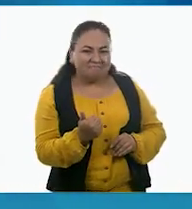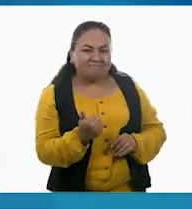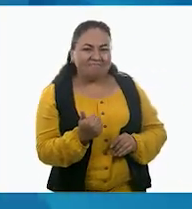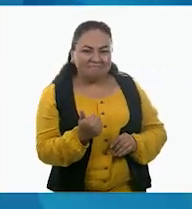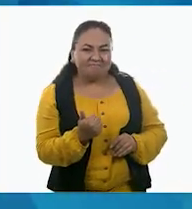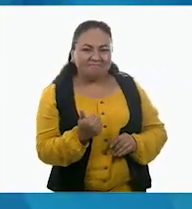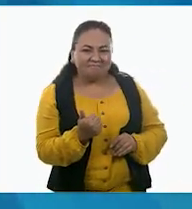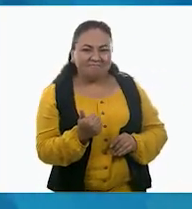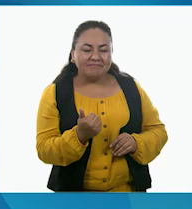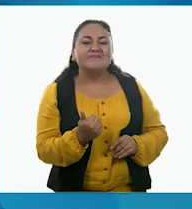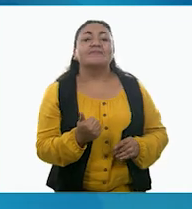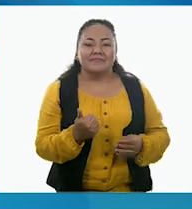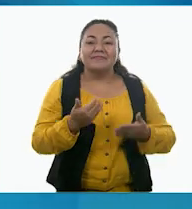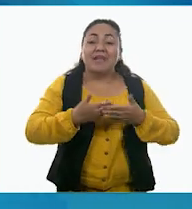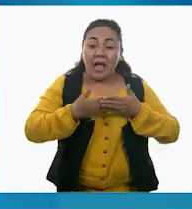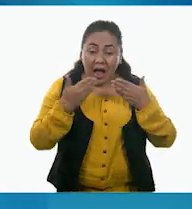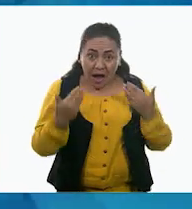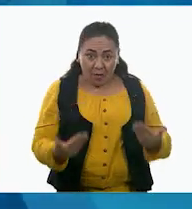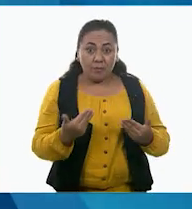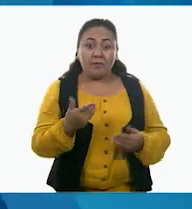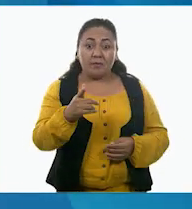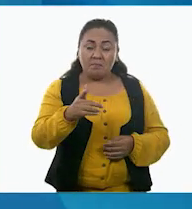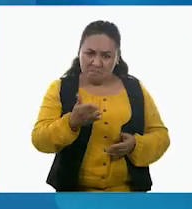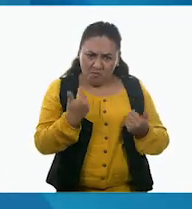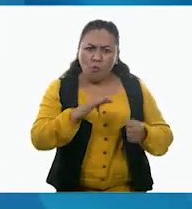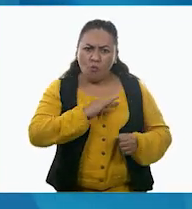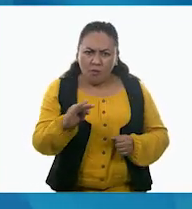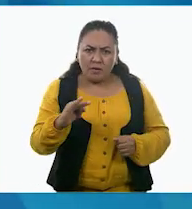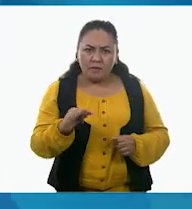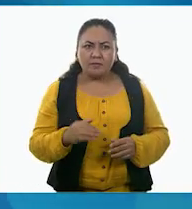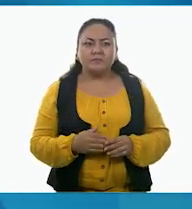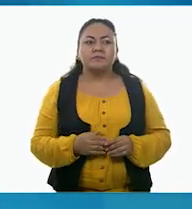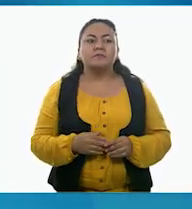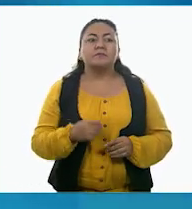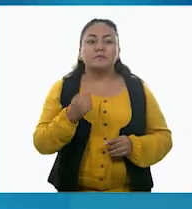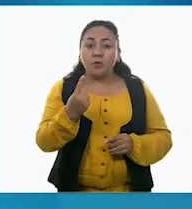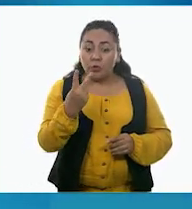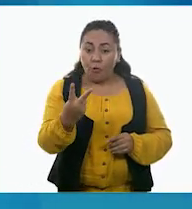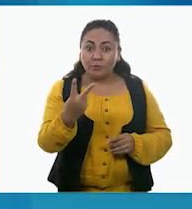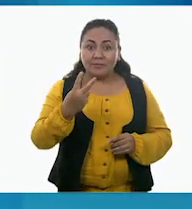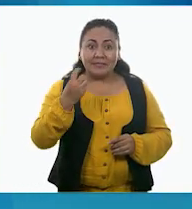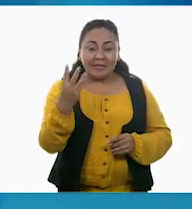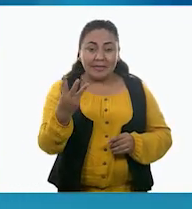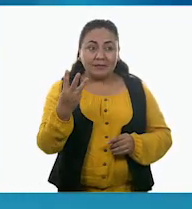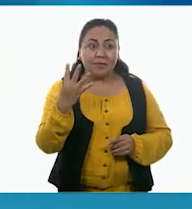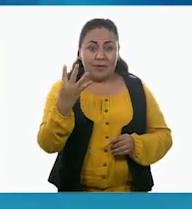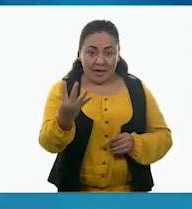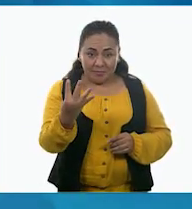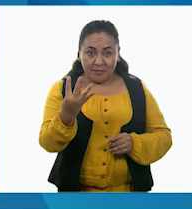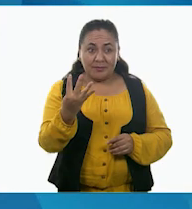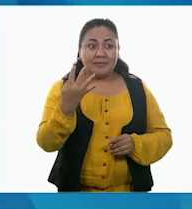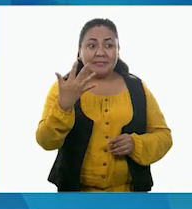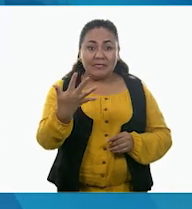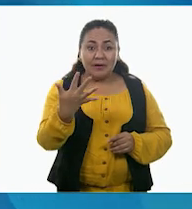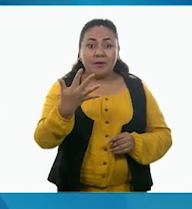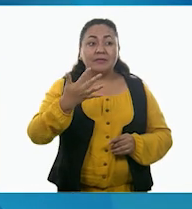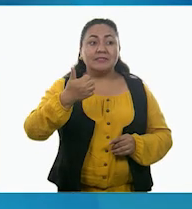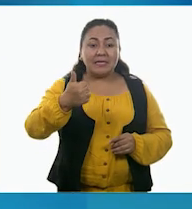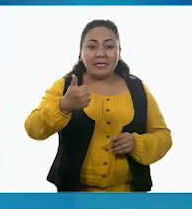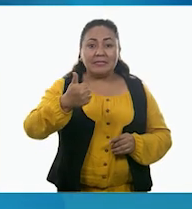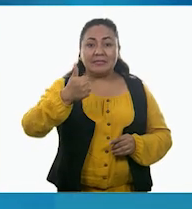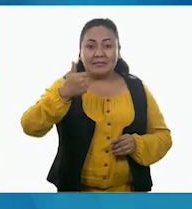Se chigua no hay que caucé. ¡Cuali! Se, ome, eyi, nahui,